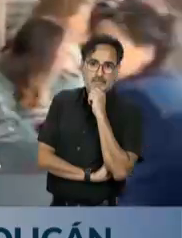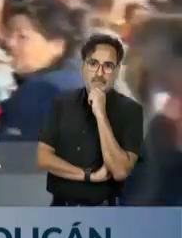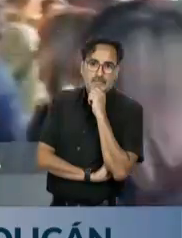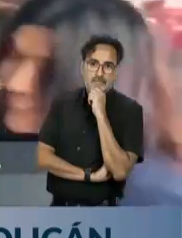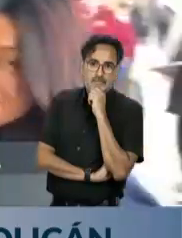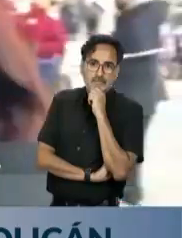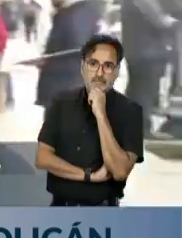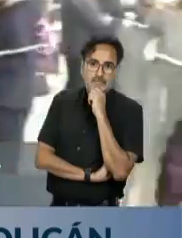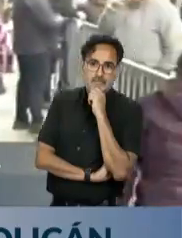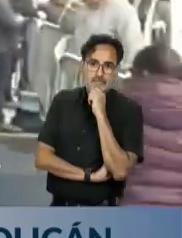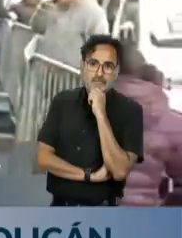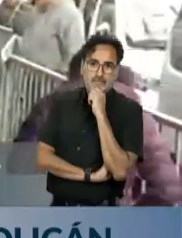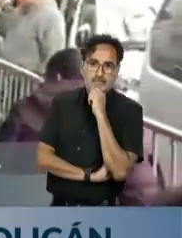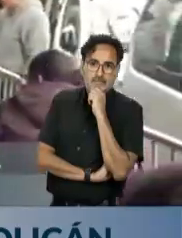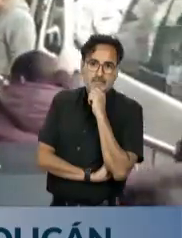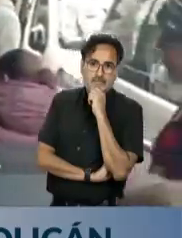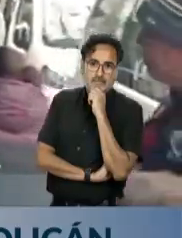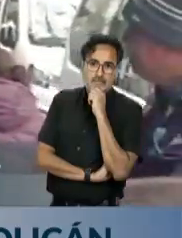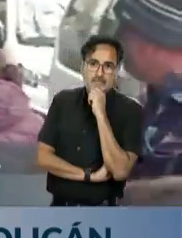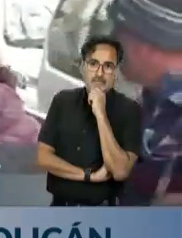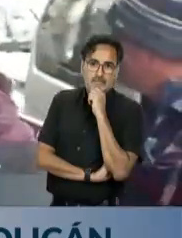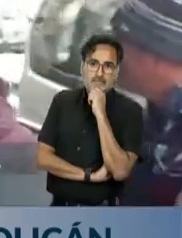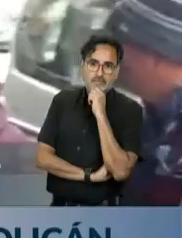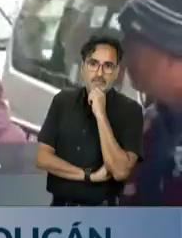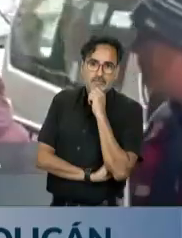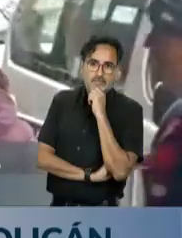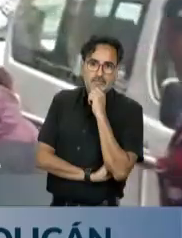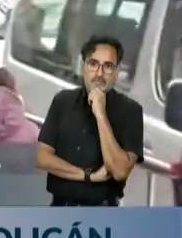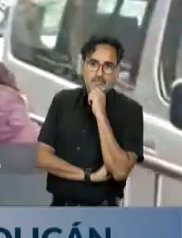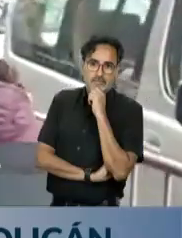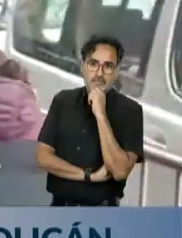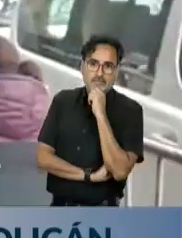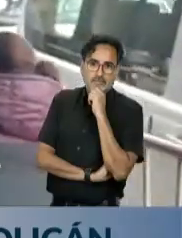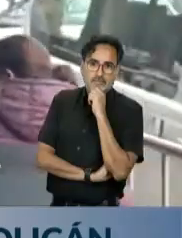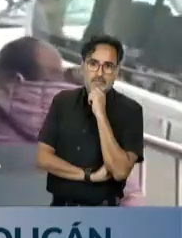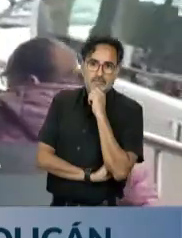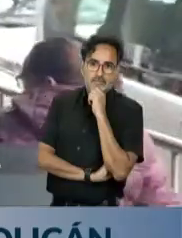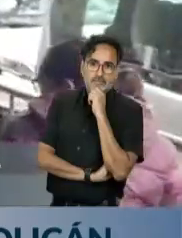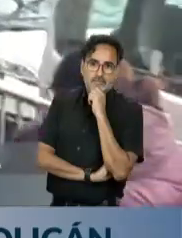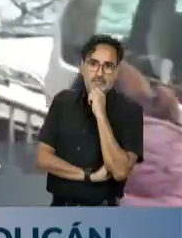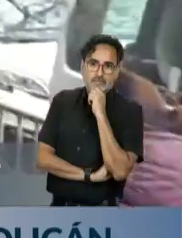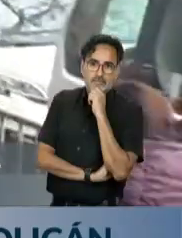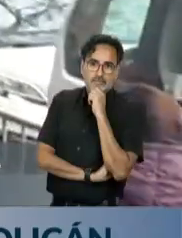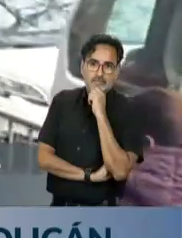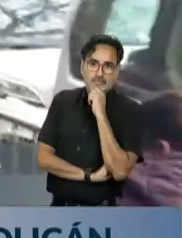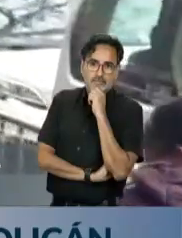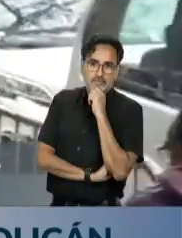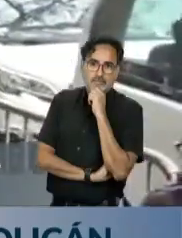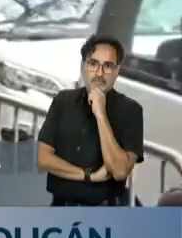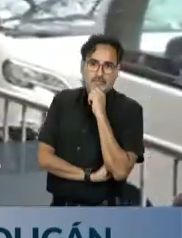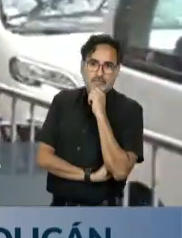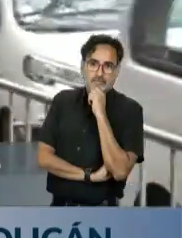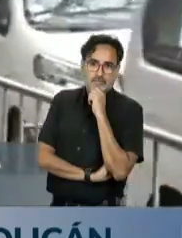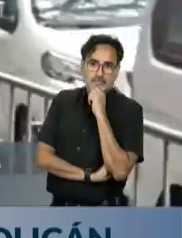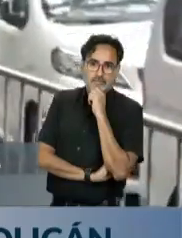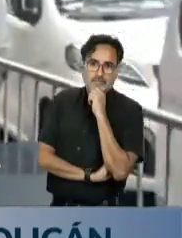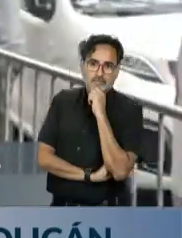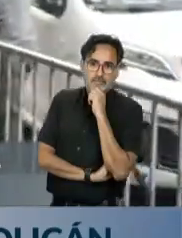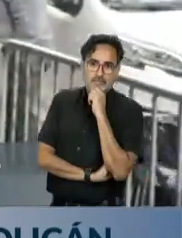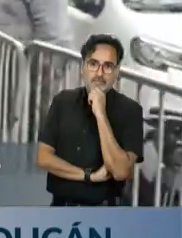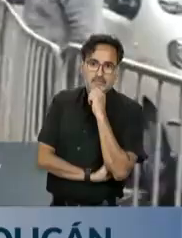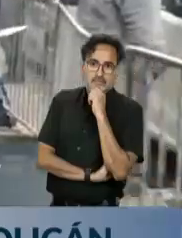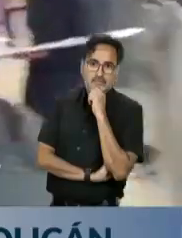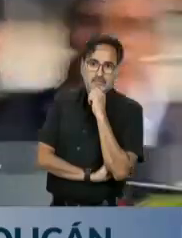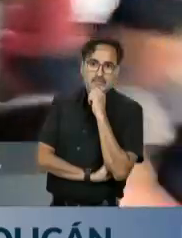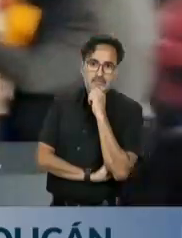los términos que mejor definen a Cecilia la Incomparable, quien ha recibido en el Teatro Caupolicán la despedida que realmente se merece.